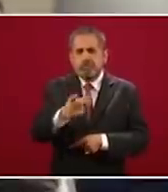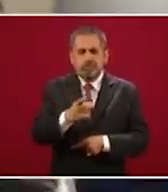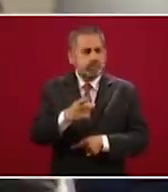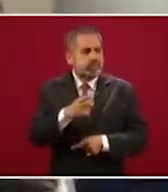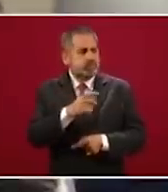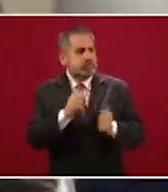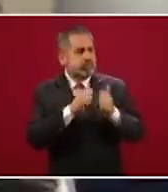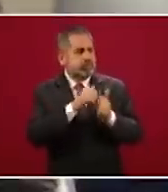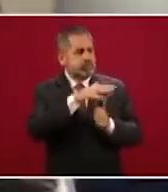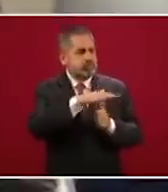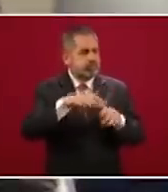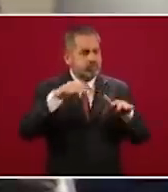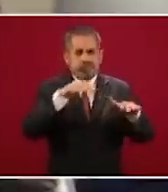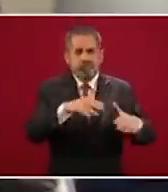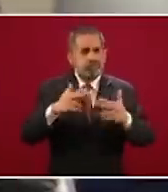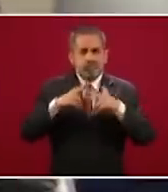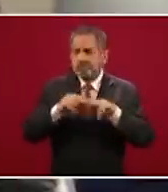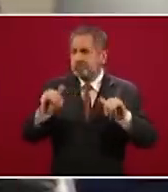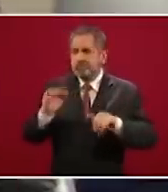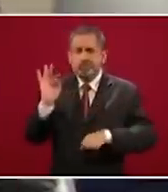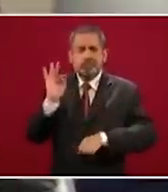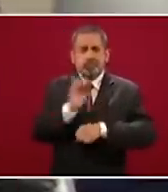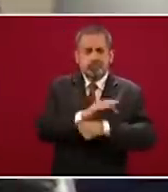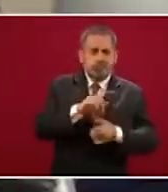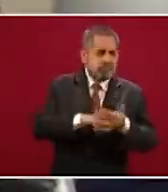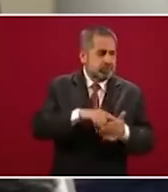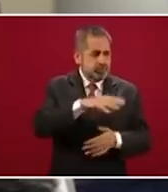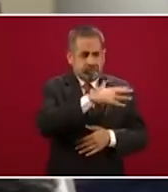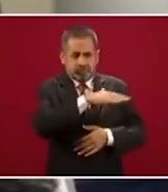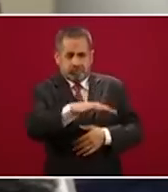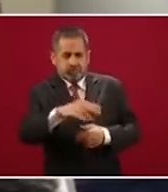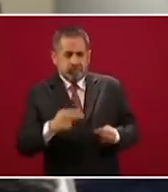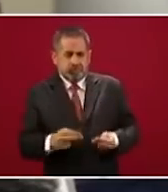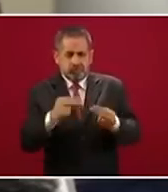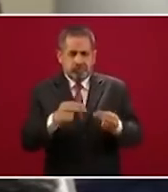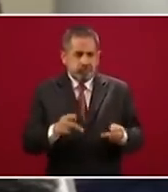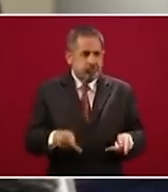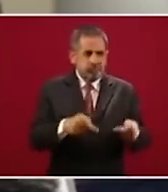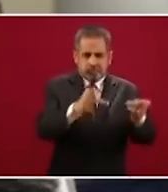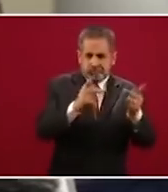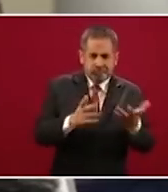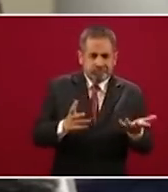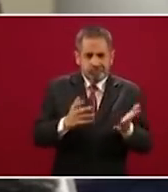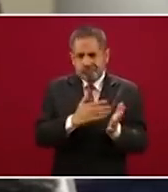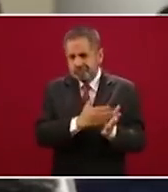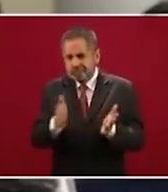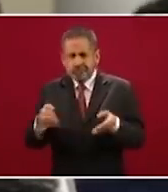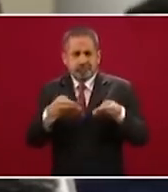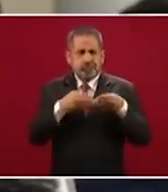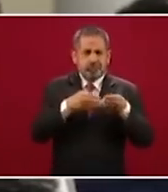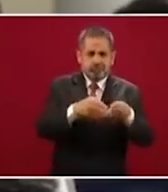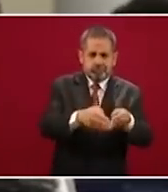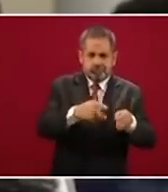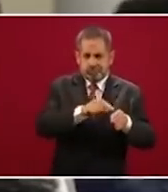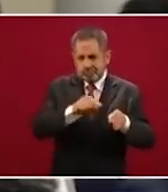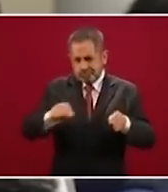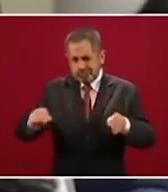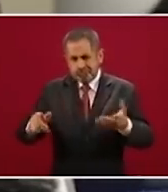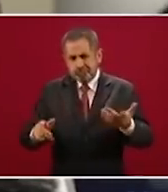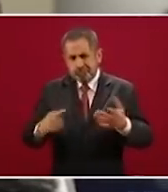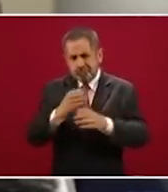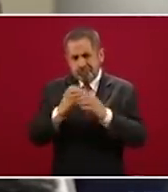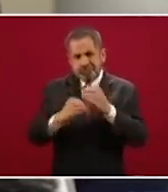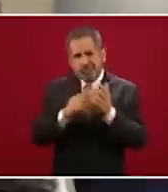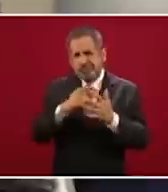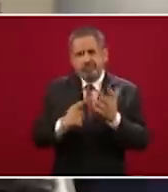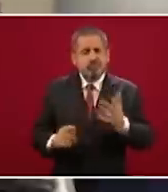negociaciones, no hubo quien defendiera ni la Marina Mercante. La Marina Mercante abarca puertos y abarca otras